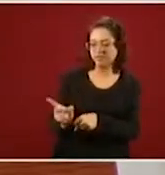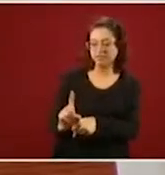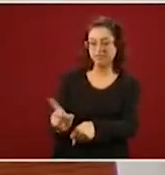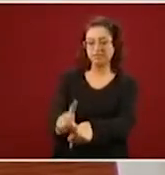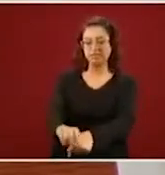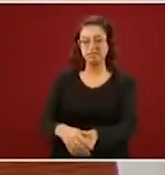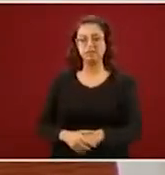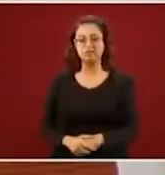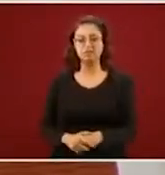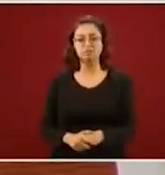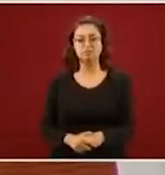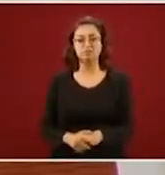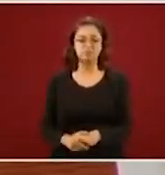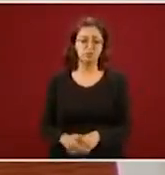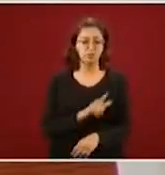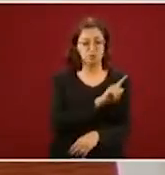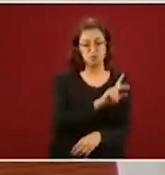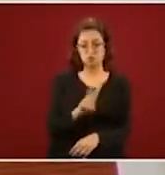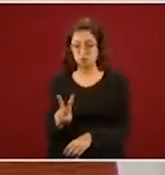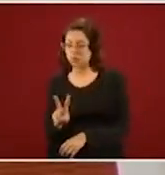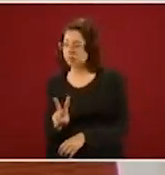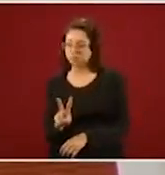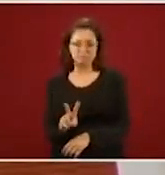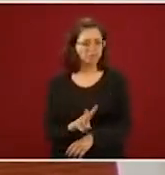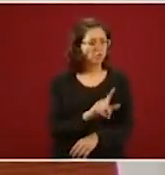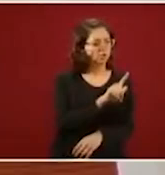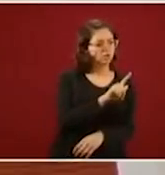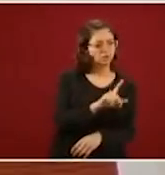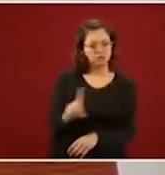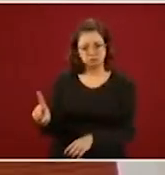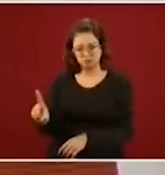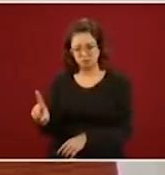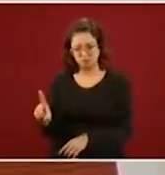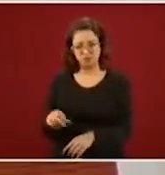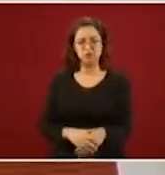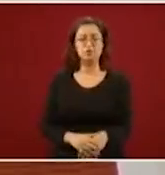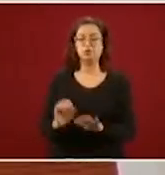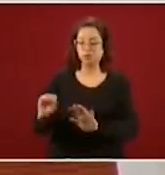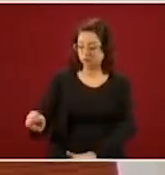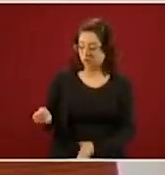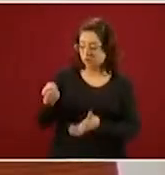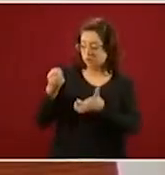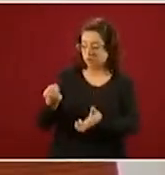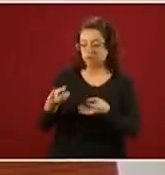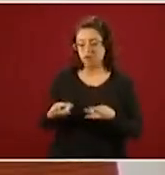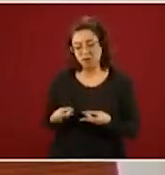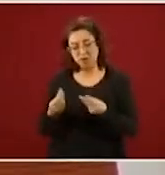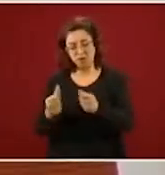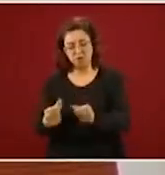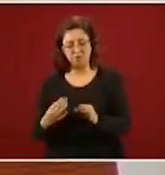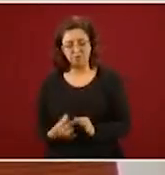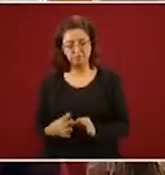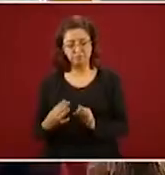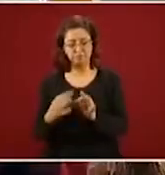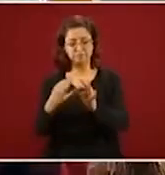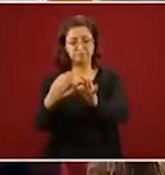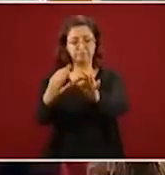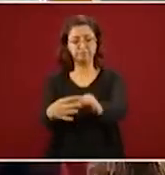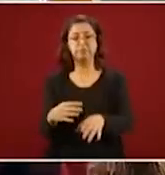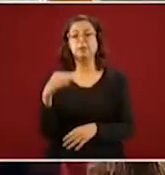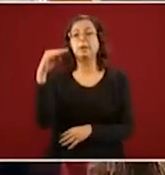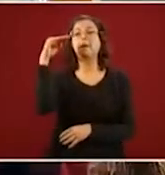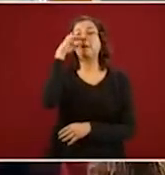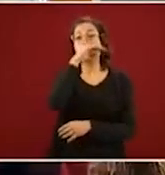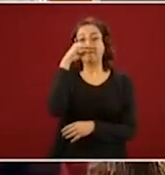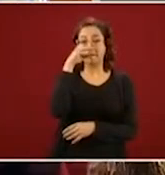no solo de lunes a viernes. Eficiente uso de los recursos y gratuidad con una